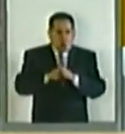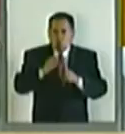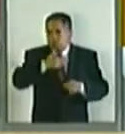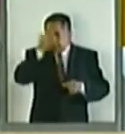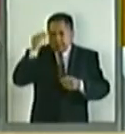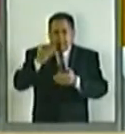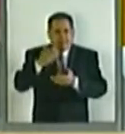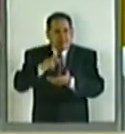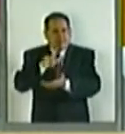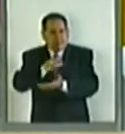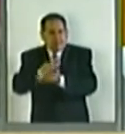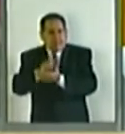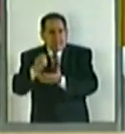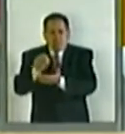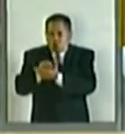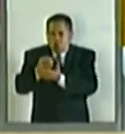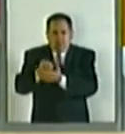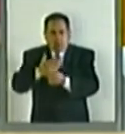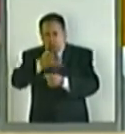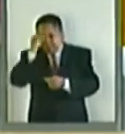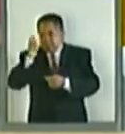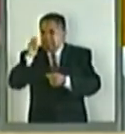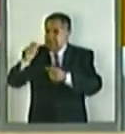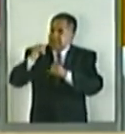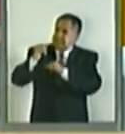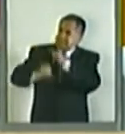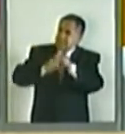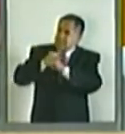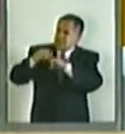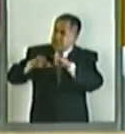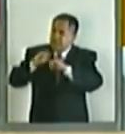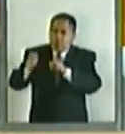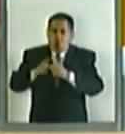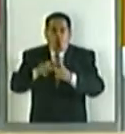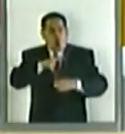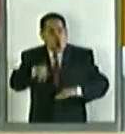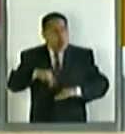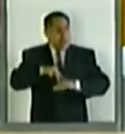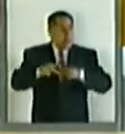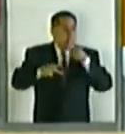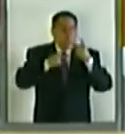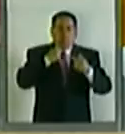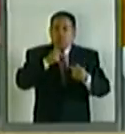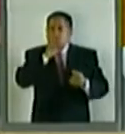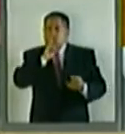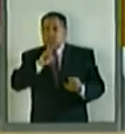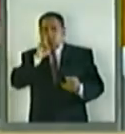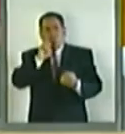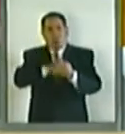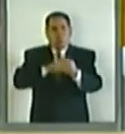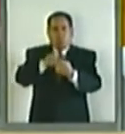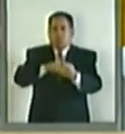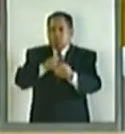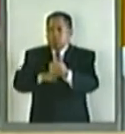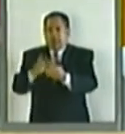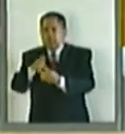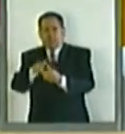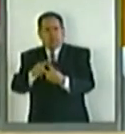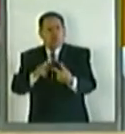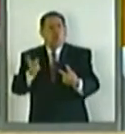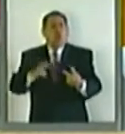economía, de geopolítica, o cuando hacen uso de la palabra en la tribuna le mienten descaradamente a los